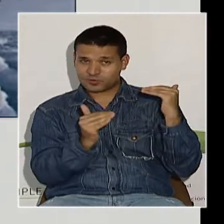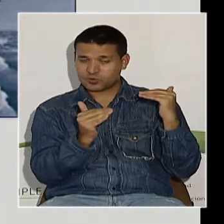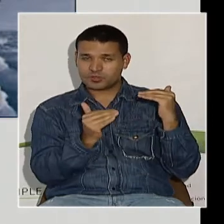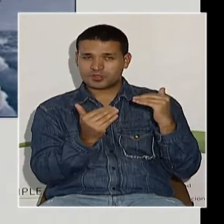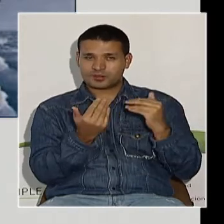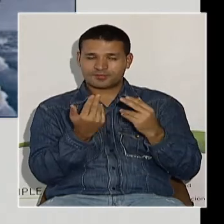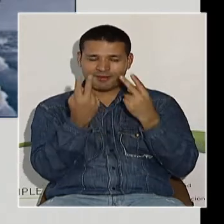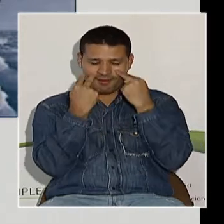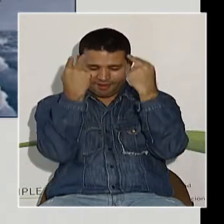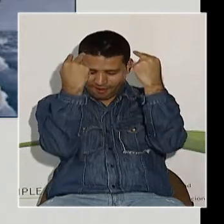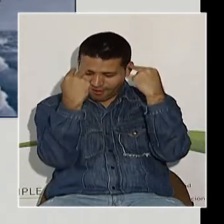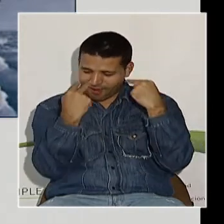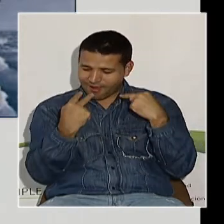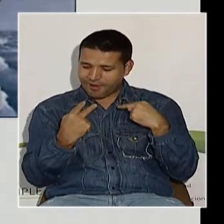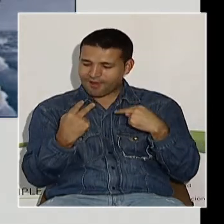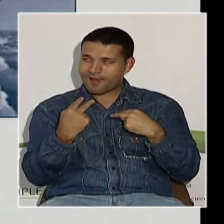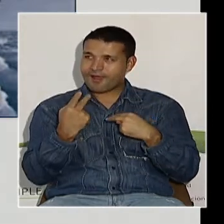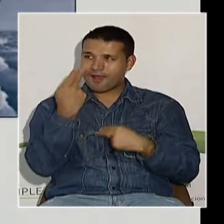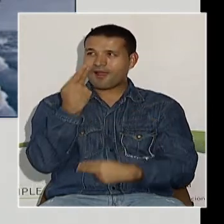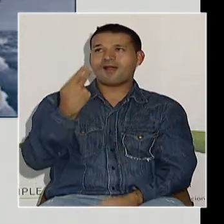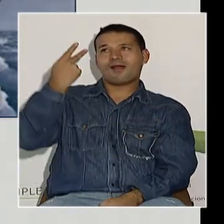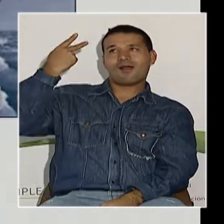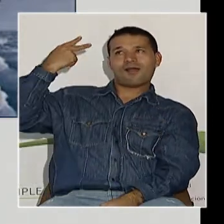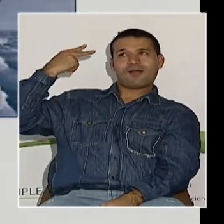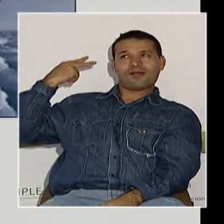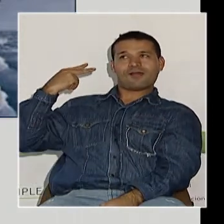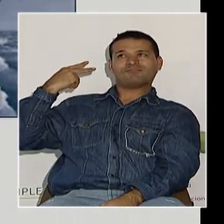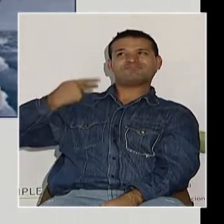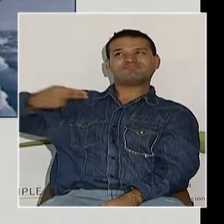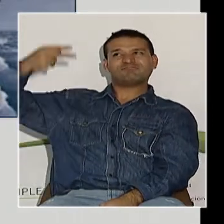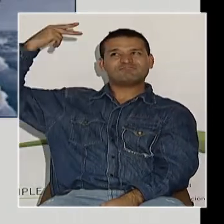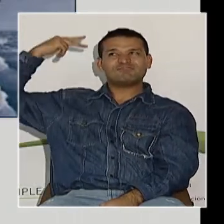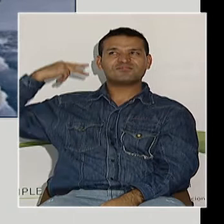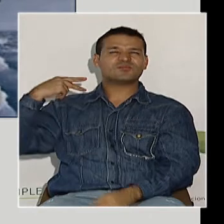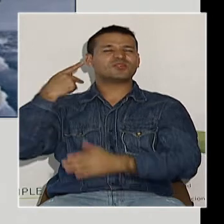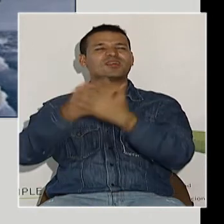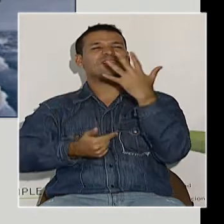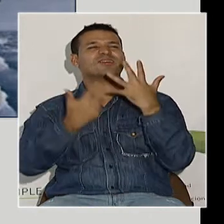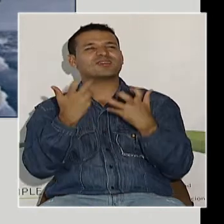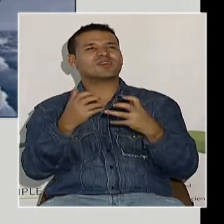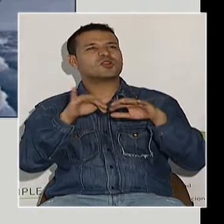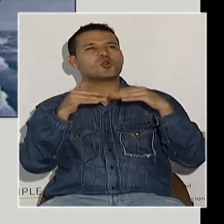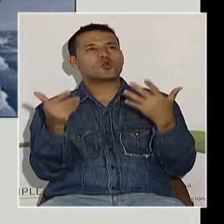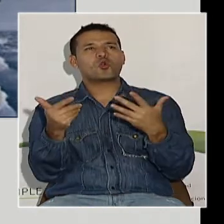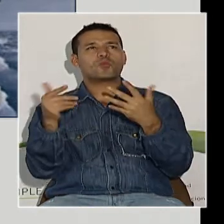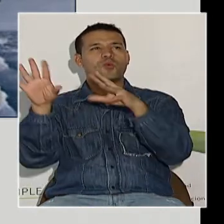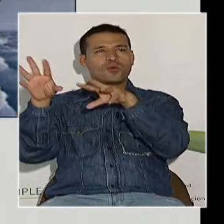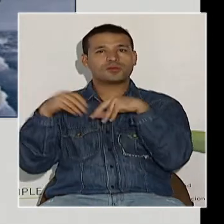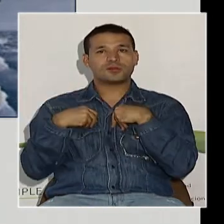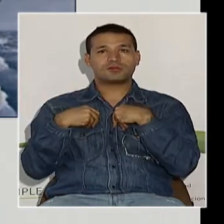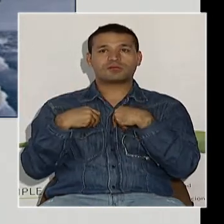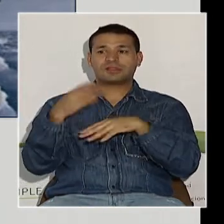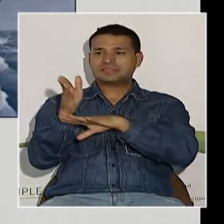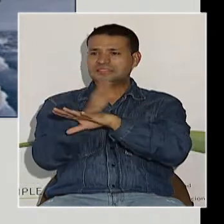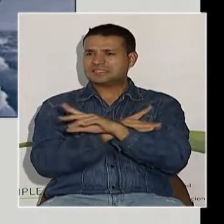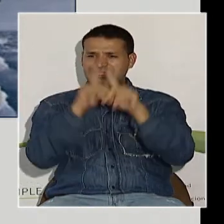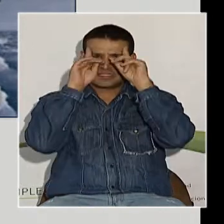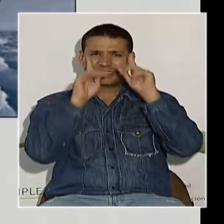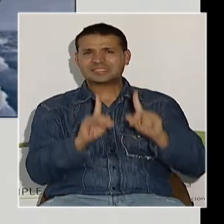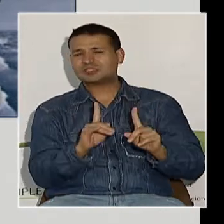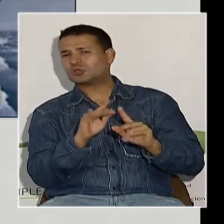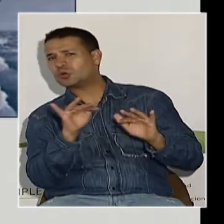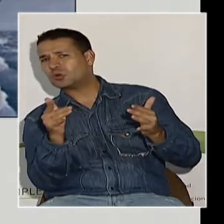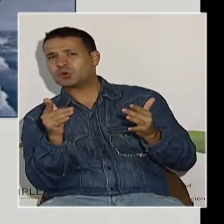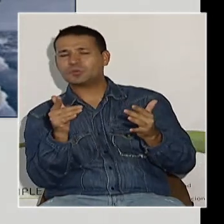mi historia. ¿Yo qué quiero? ¿Cómo asumo esto? Hay veces el cáncer tiene decisiones mutilantes.